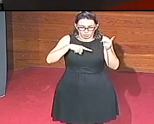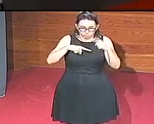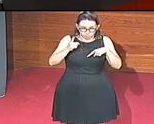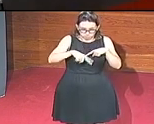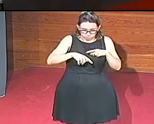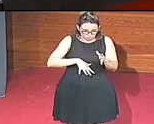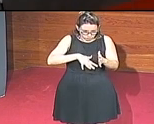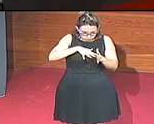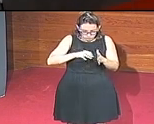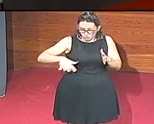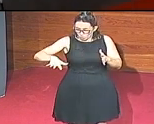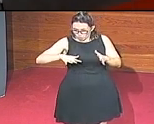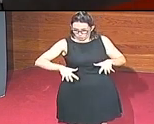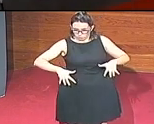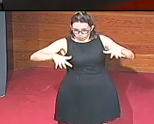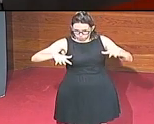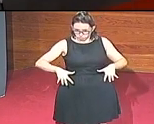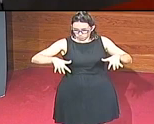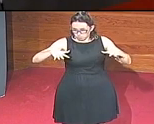las áreas inundables de euskadi